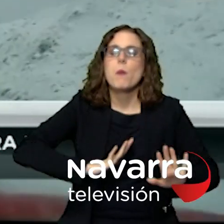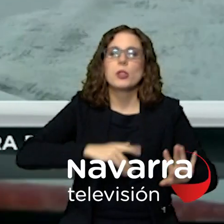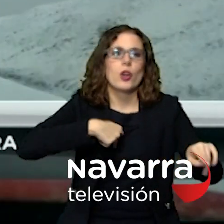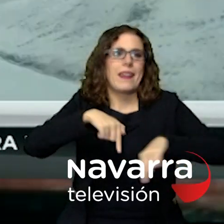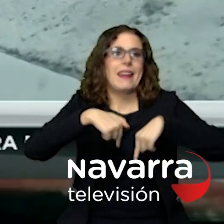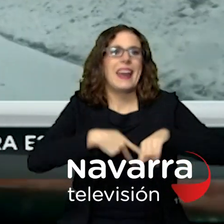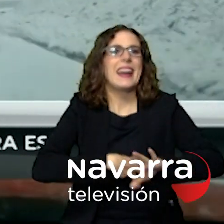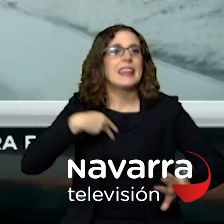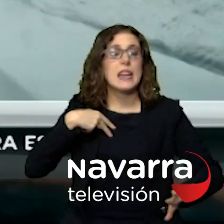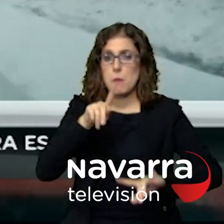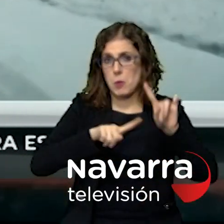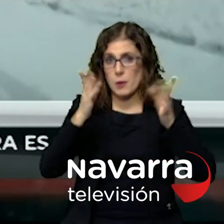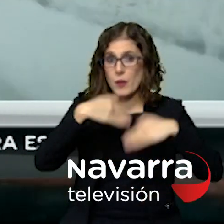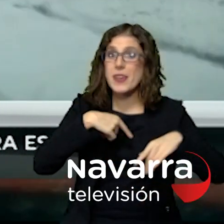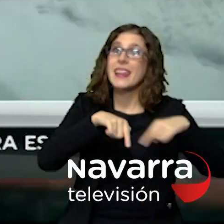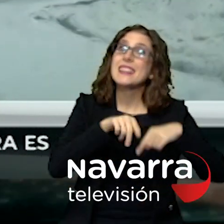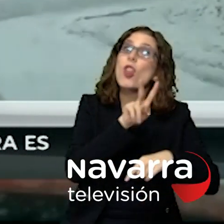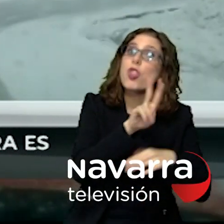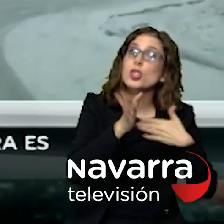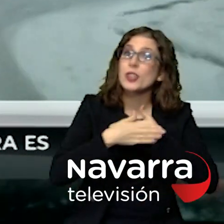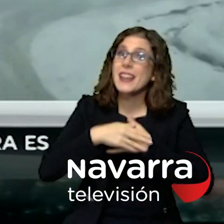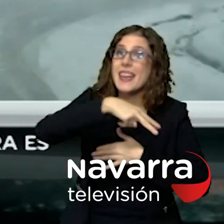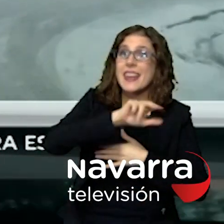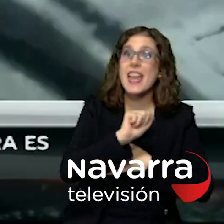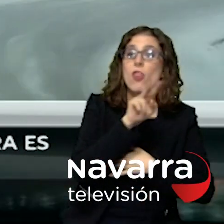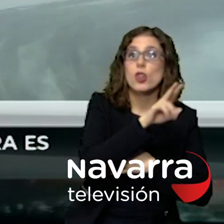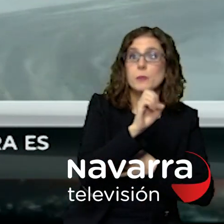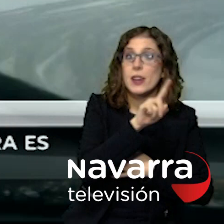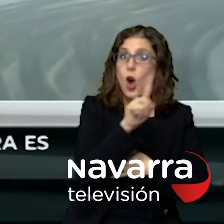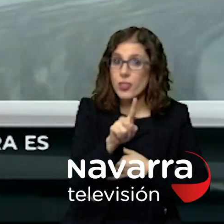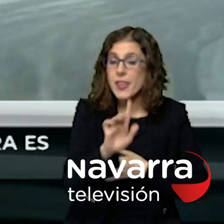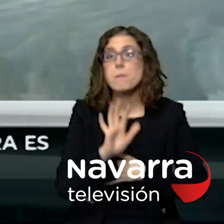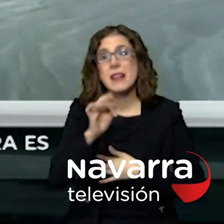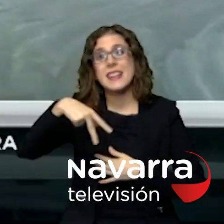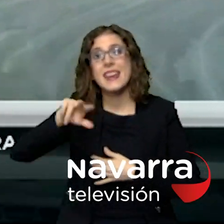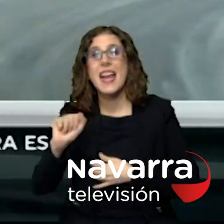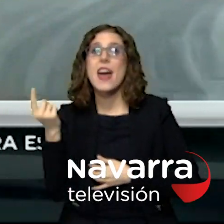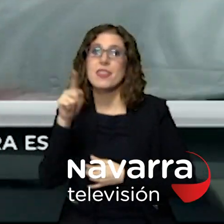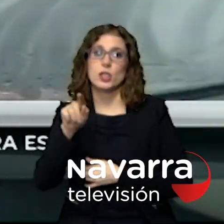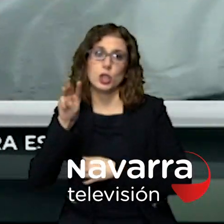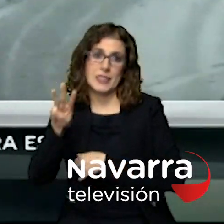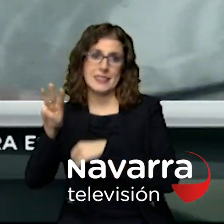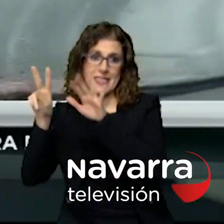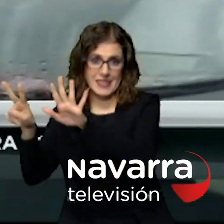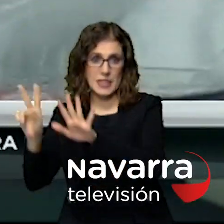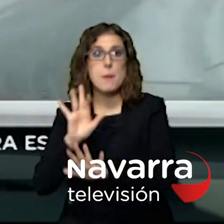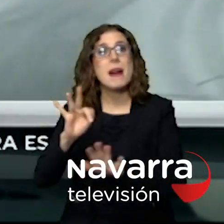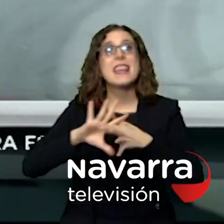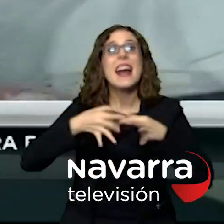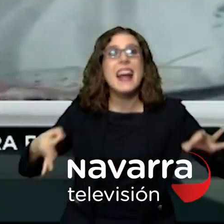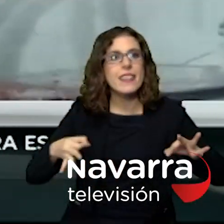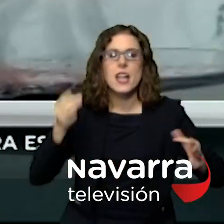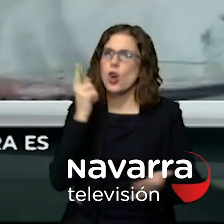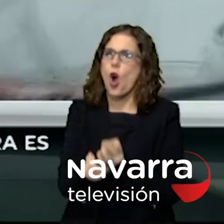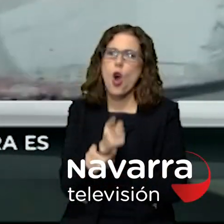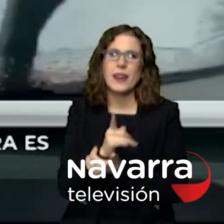carreteras cortadas, la ANA 2011 y la ANA 137 y es obligatorio el uso de cadenas en la carretera que va a San